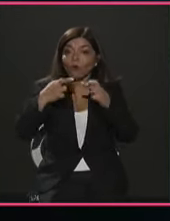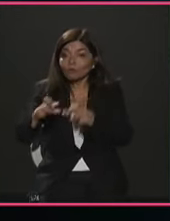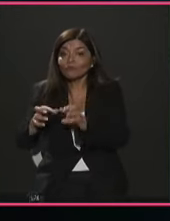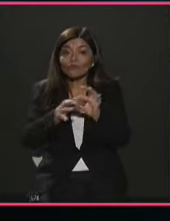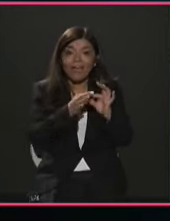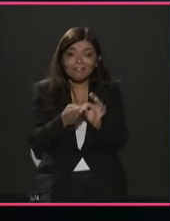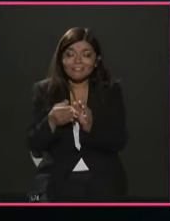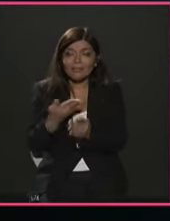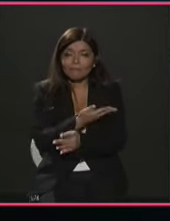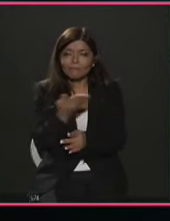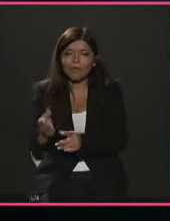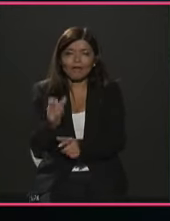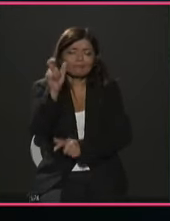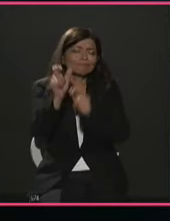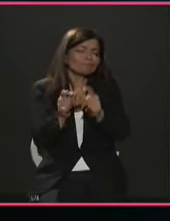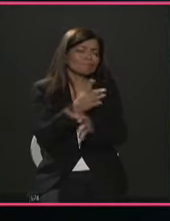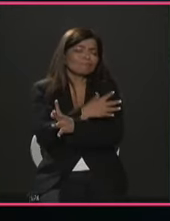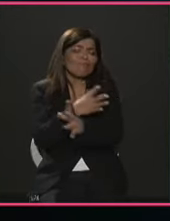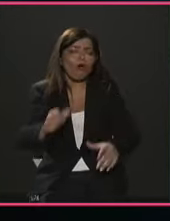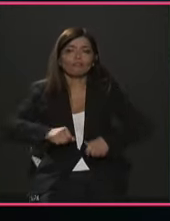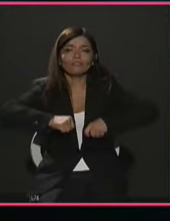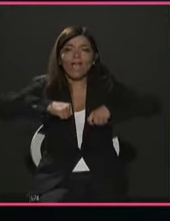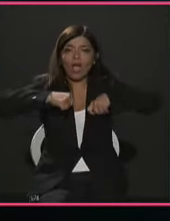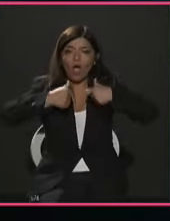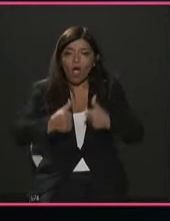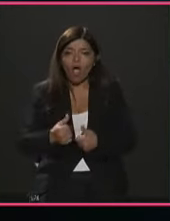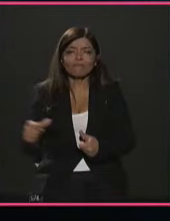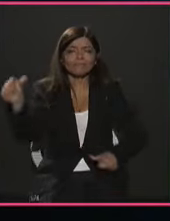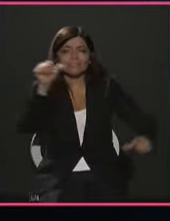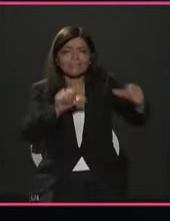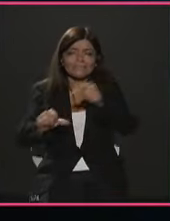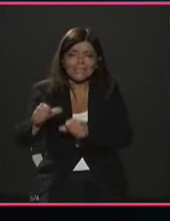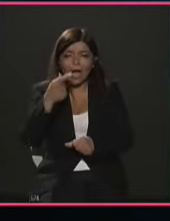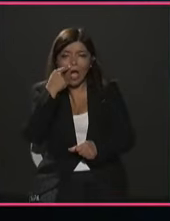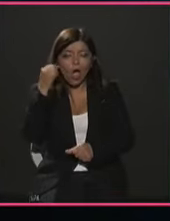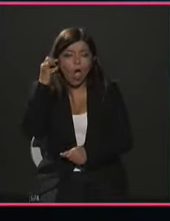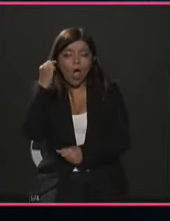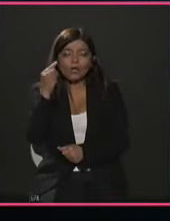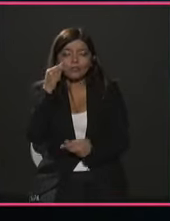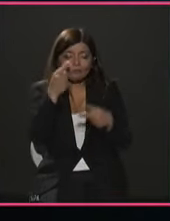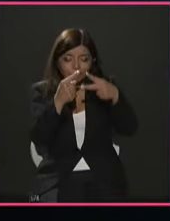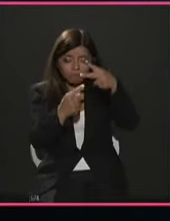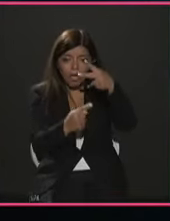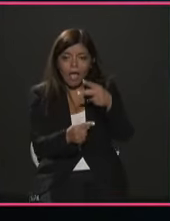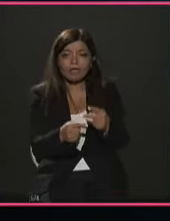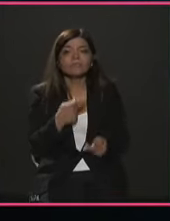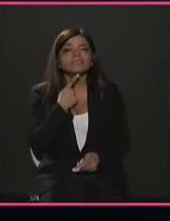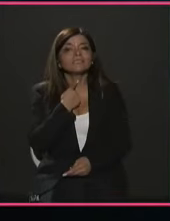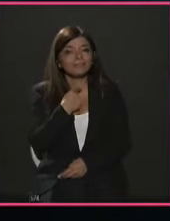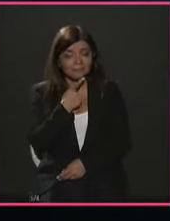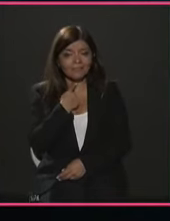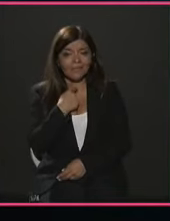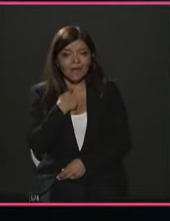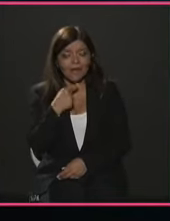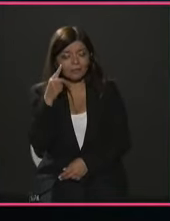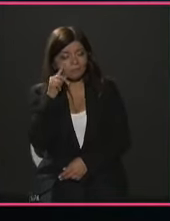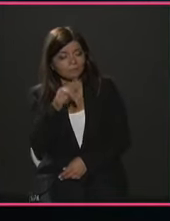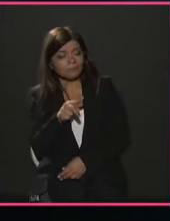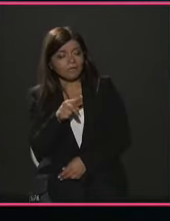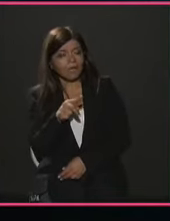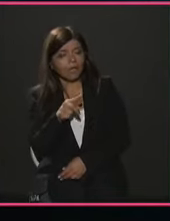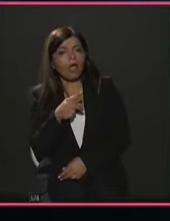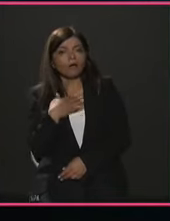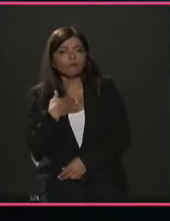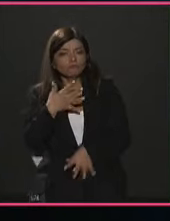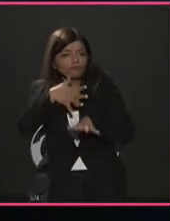a cientos de jóvenes de científicos de científicas a personas con interés a poders hacerse